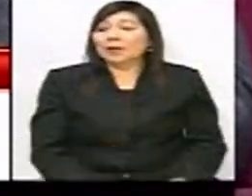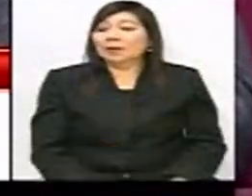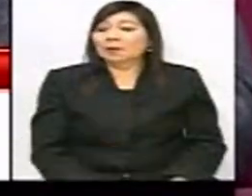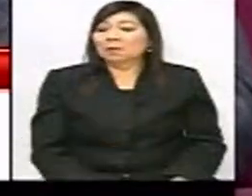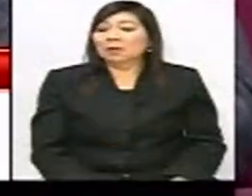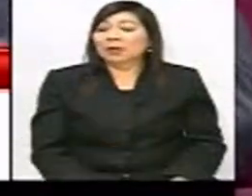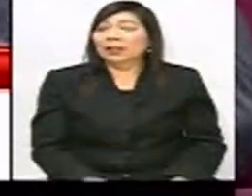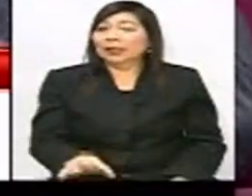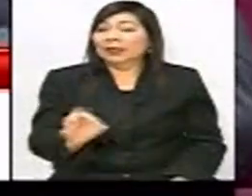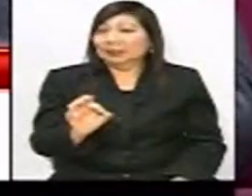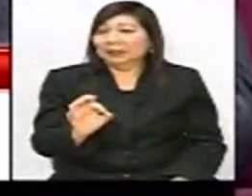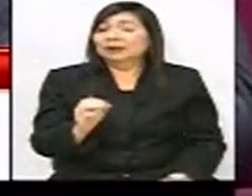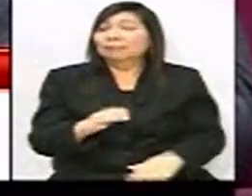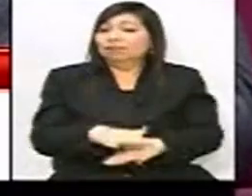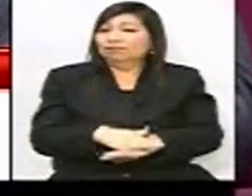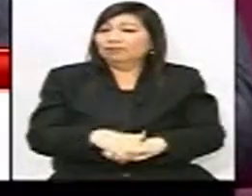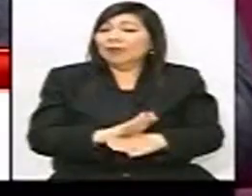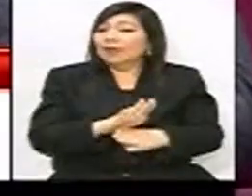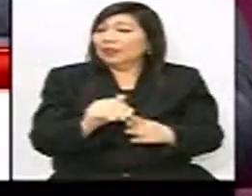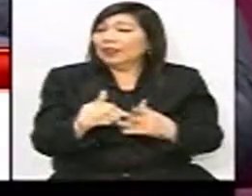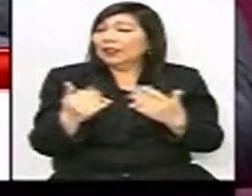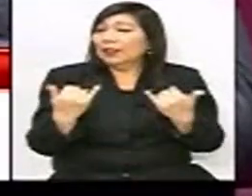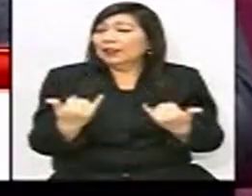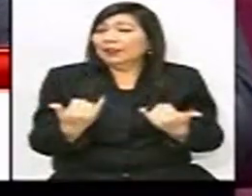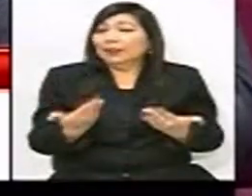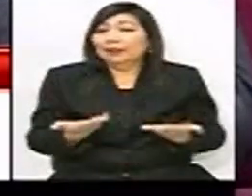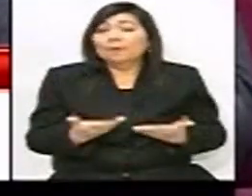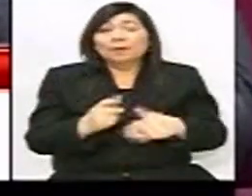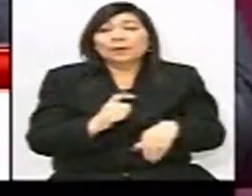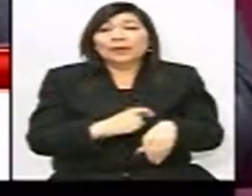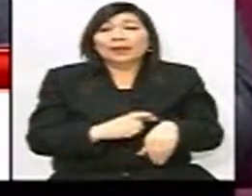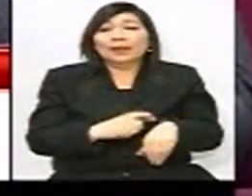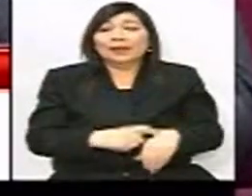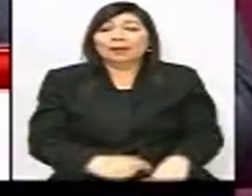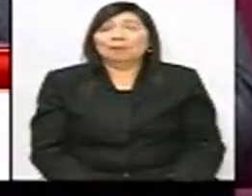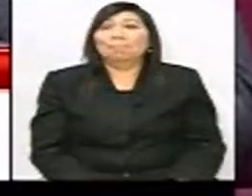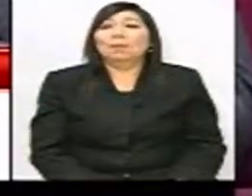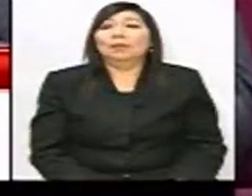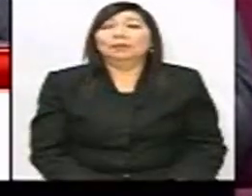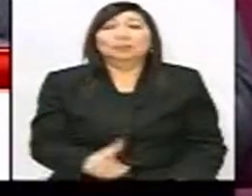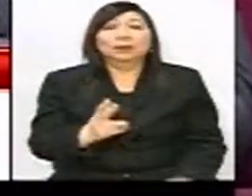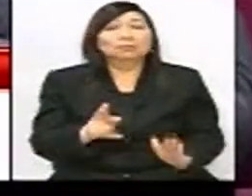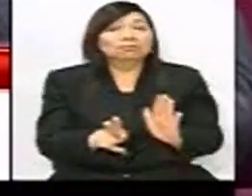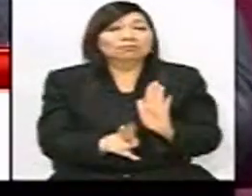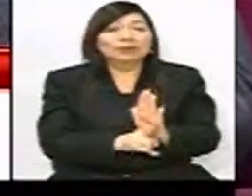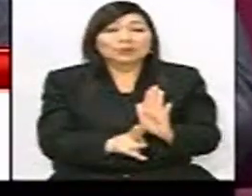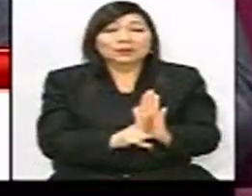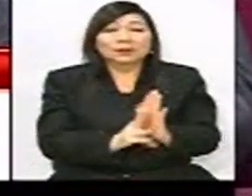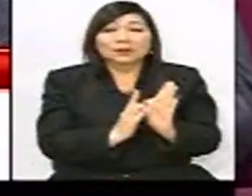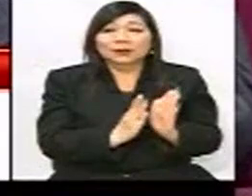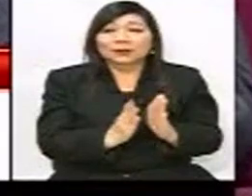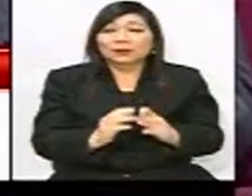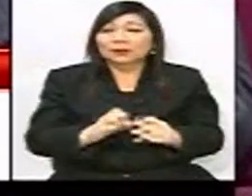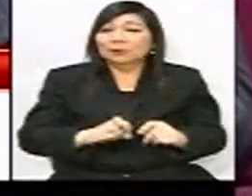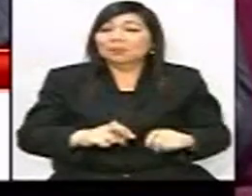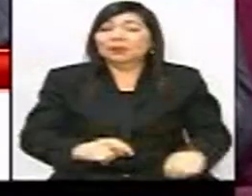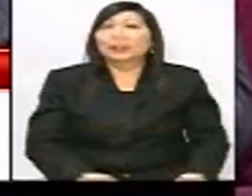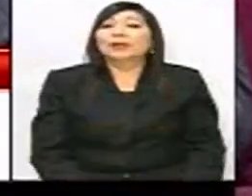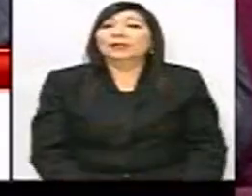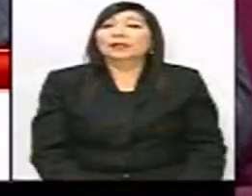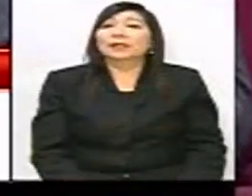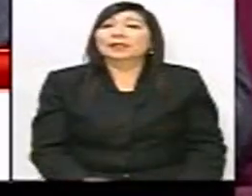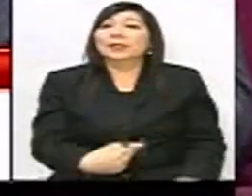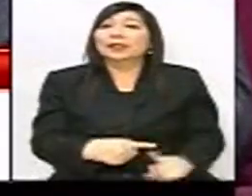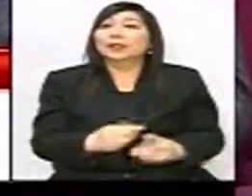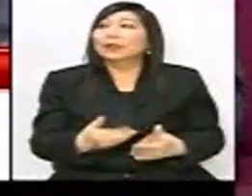sea solucionado. Quizás en la gestión actual, no sé si será por los tiempos, pero yo escuché la buena voluntad de un representante de Acción Popular, quien además ha